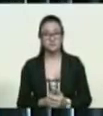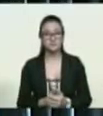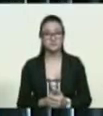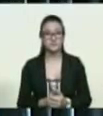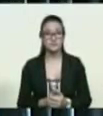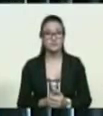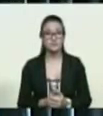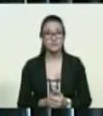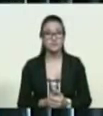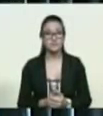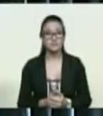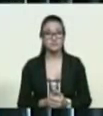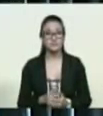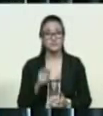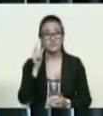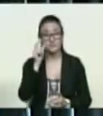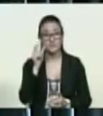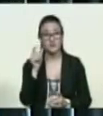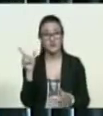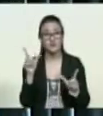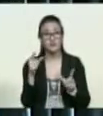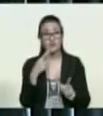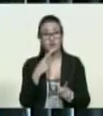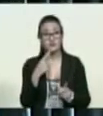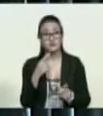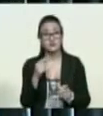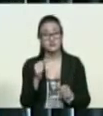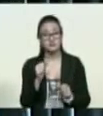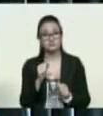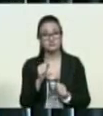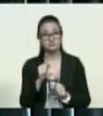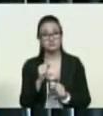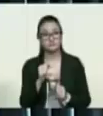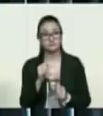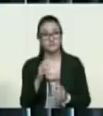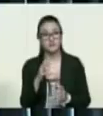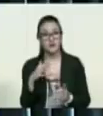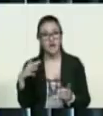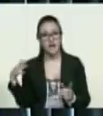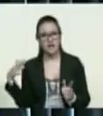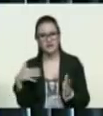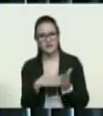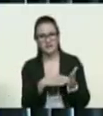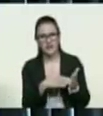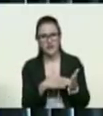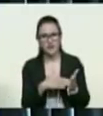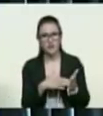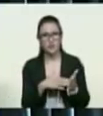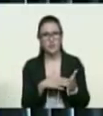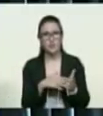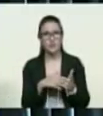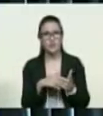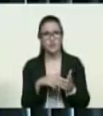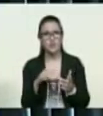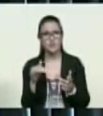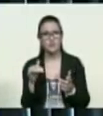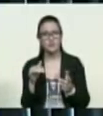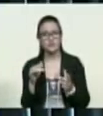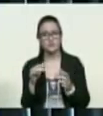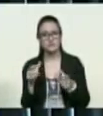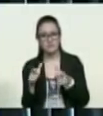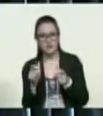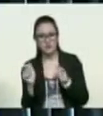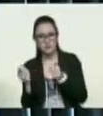incluso Telemundo decía, estruendo, supuesto atentado, supuesto vuelo de drones, hay un registro de la cadena